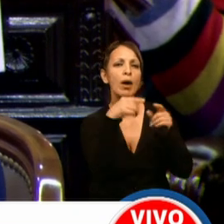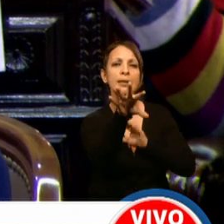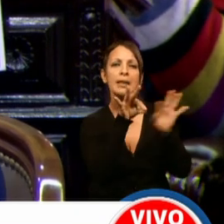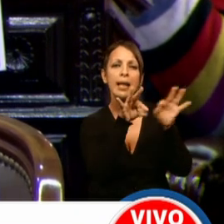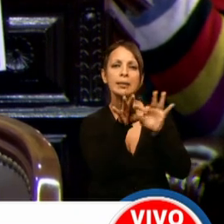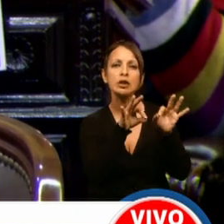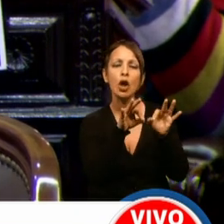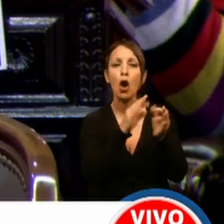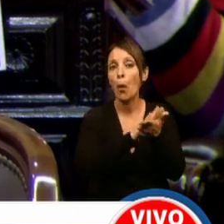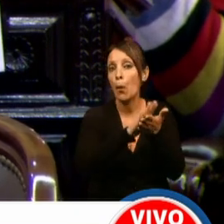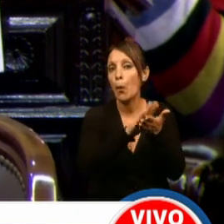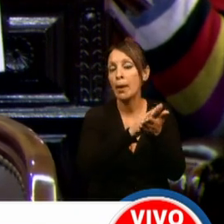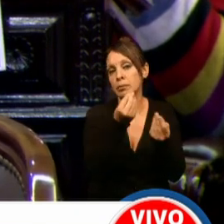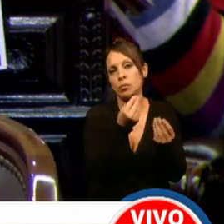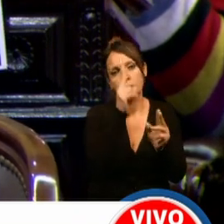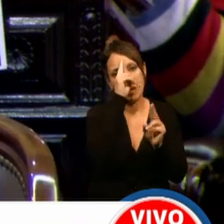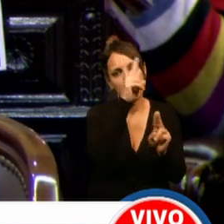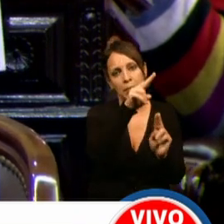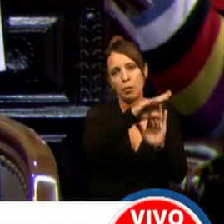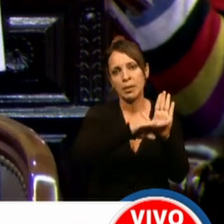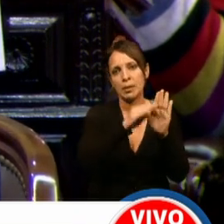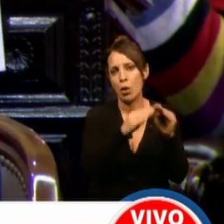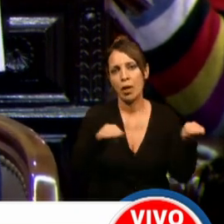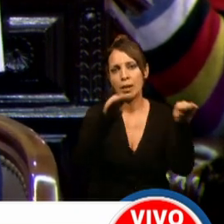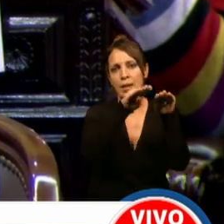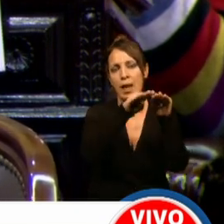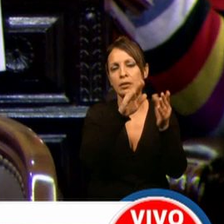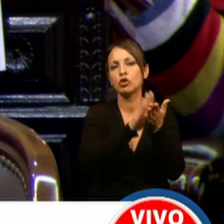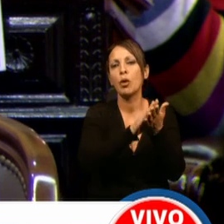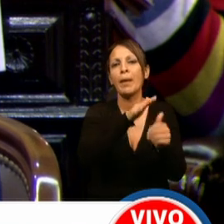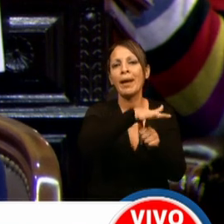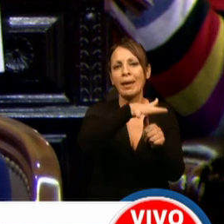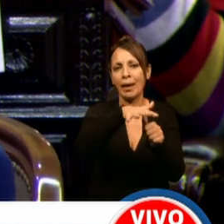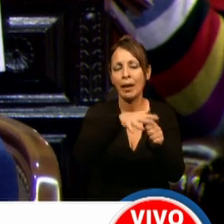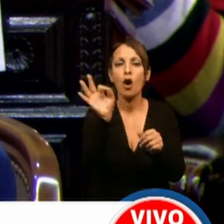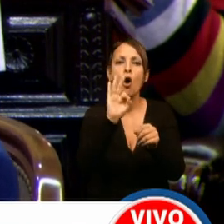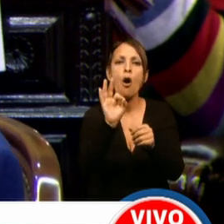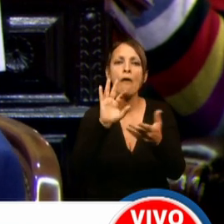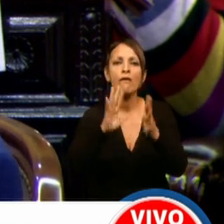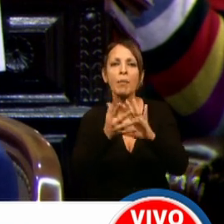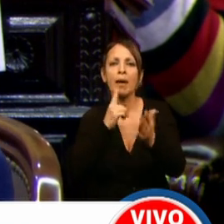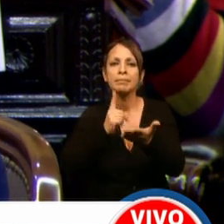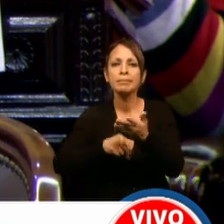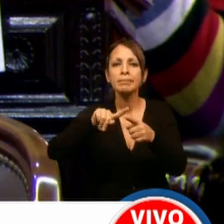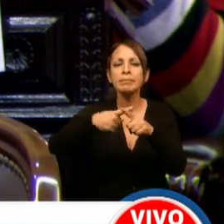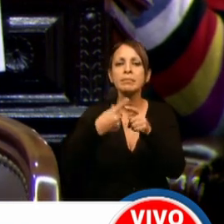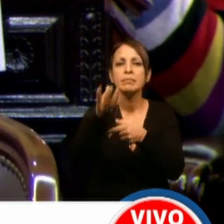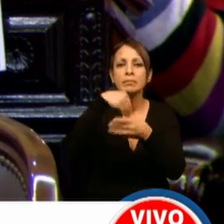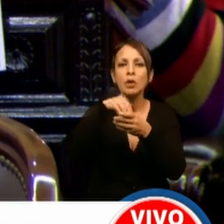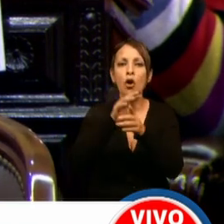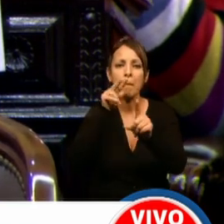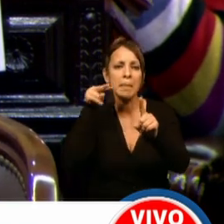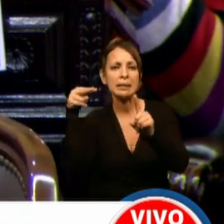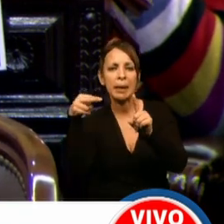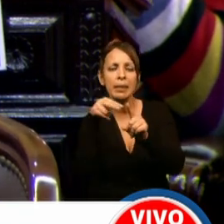en el respeto del principio de equidad en la representación de los géneros o políticas de inclusión laboral con perspectiva de